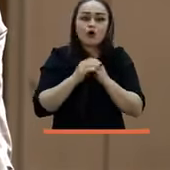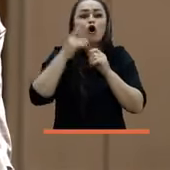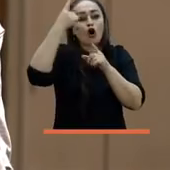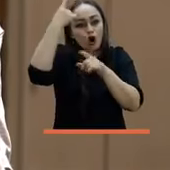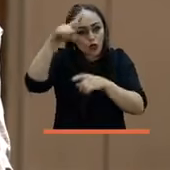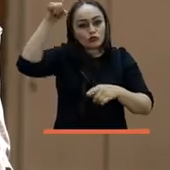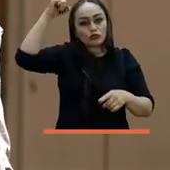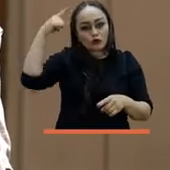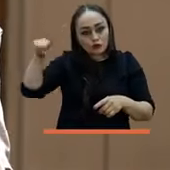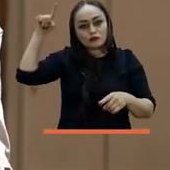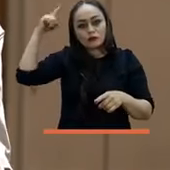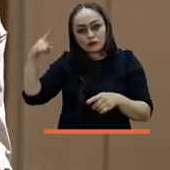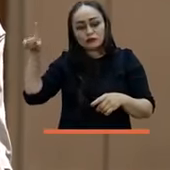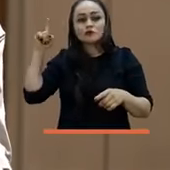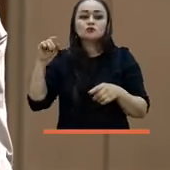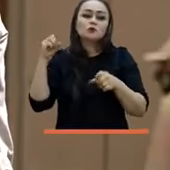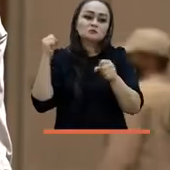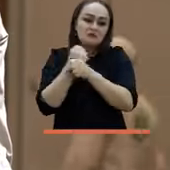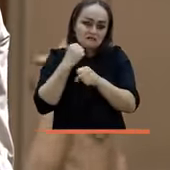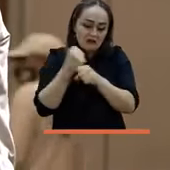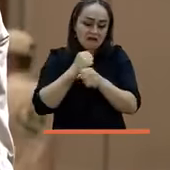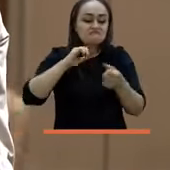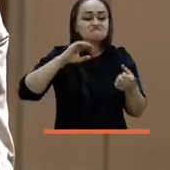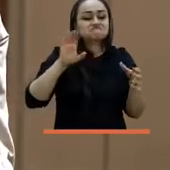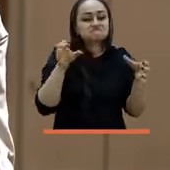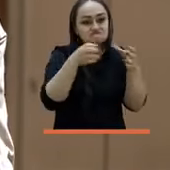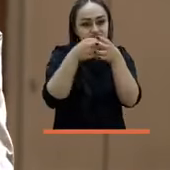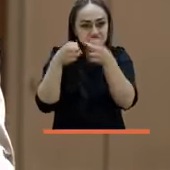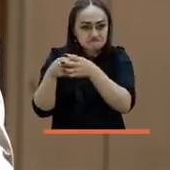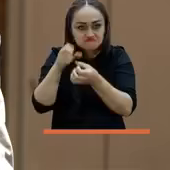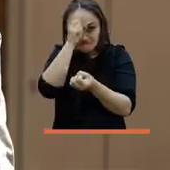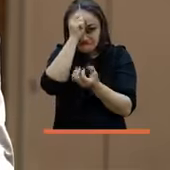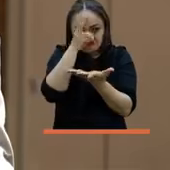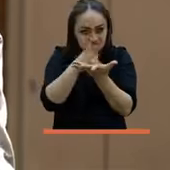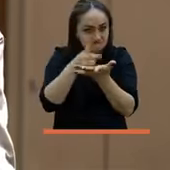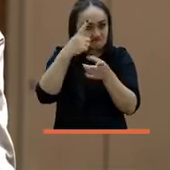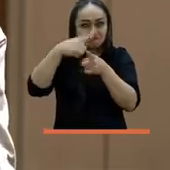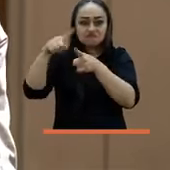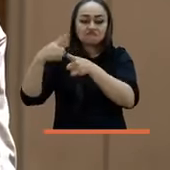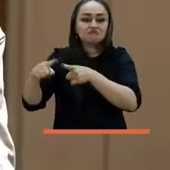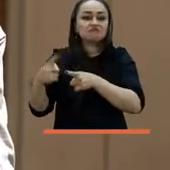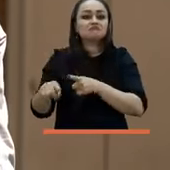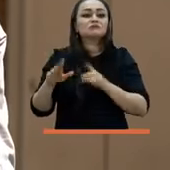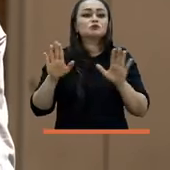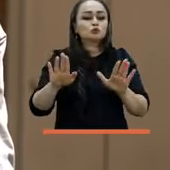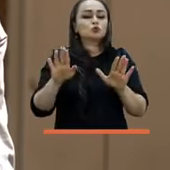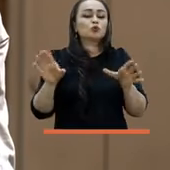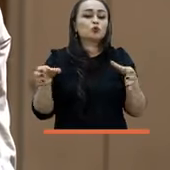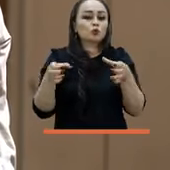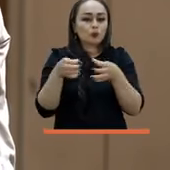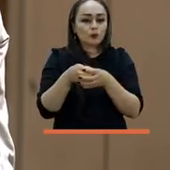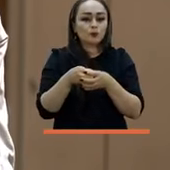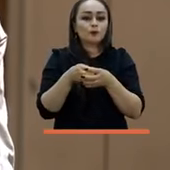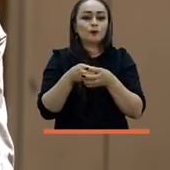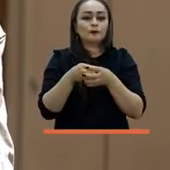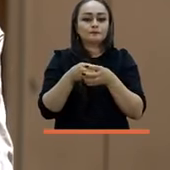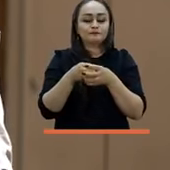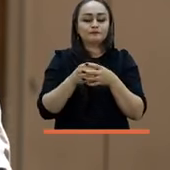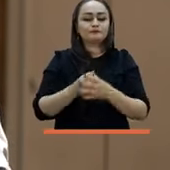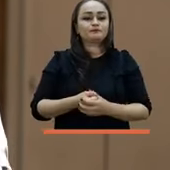ámbitos hay trabajo con poblaciones muy diversas el trabajo con poblaciones también con